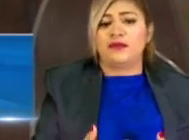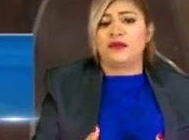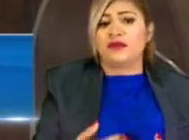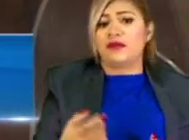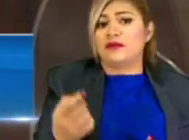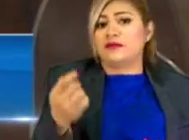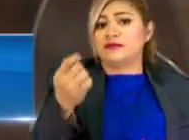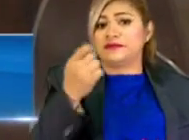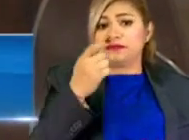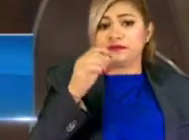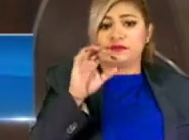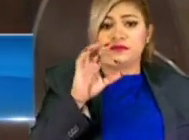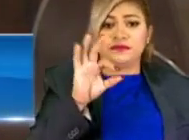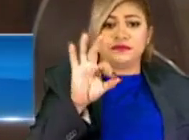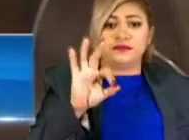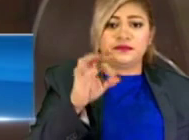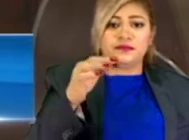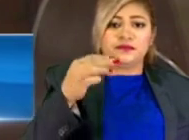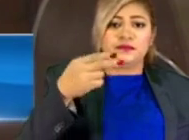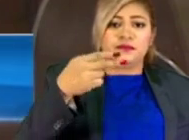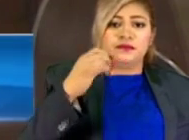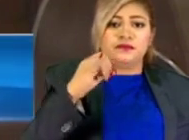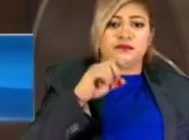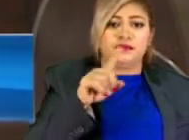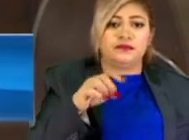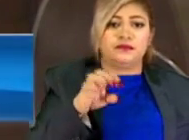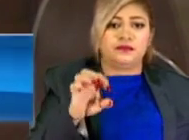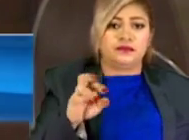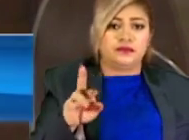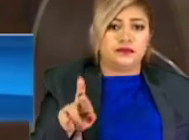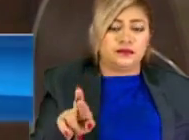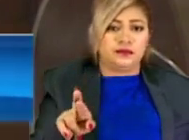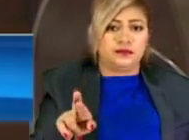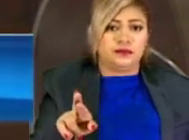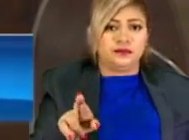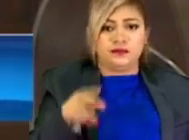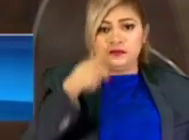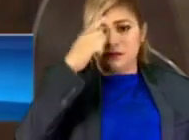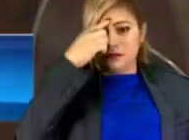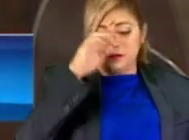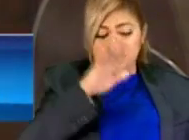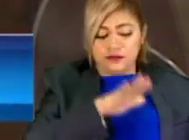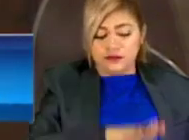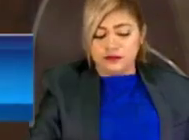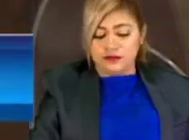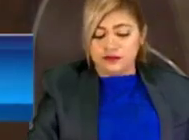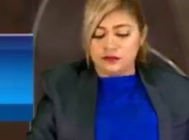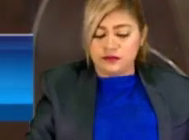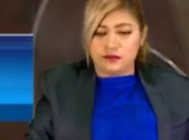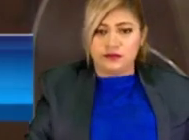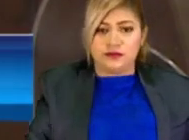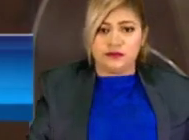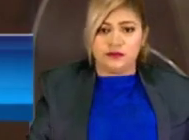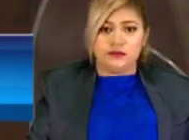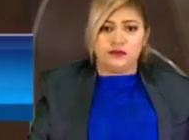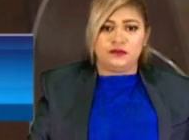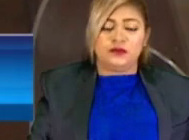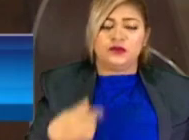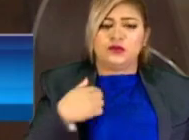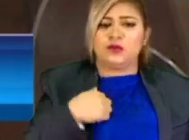Pfizer para la adquisición de vacunas pediátricas. En ese sentido, les